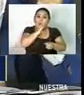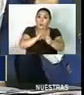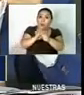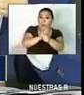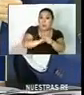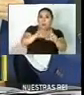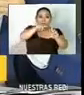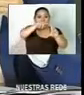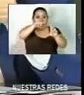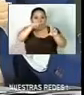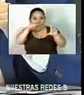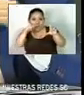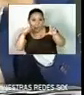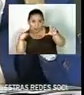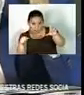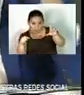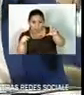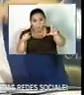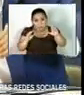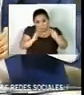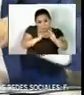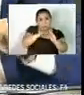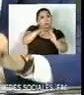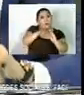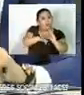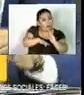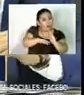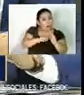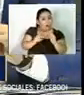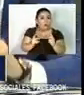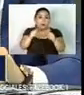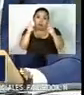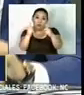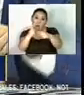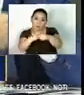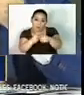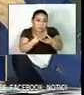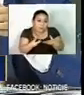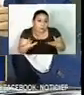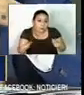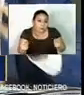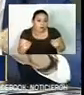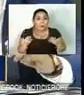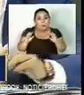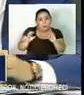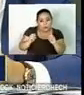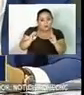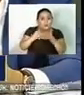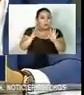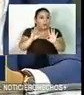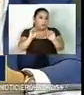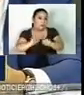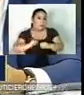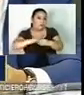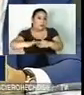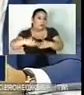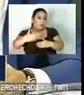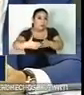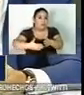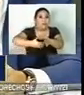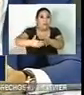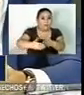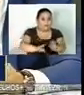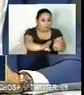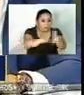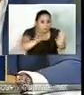curva empiece a aplanarse y empiece a retornarse para abajo, declinar. Esto nos va a ayudar para que podamos realmente empezar a abrir